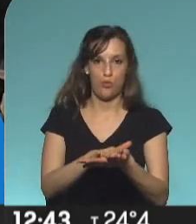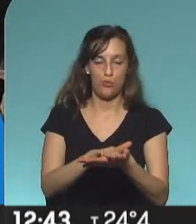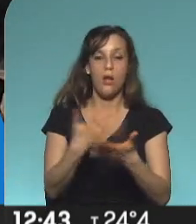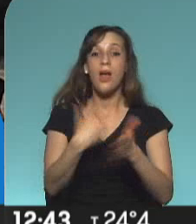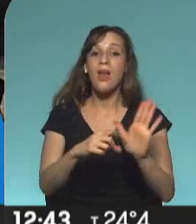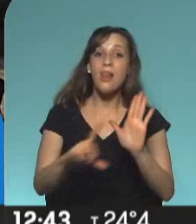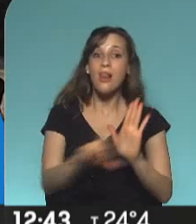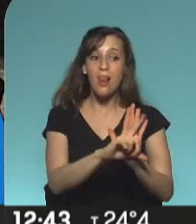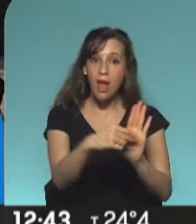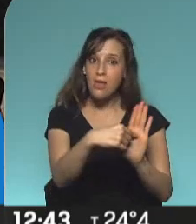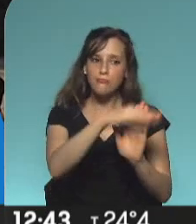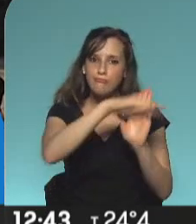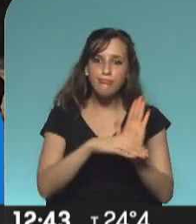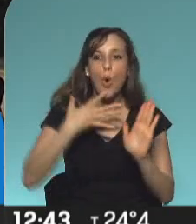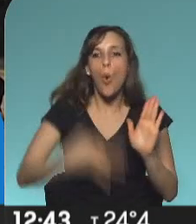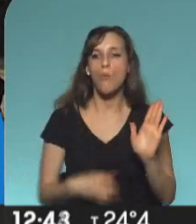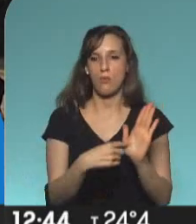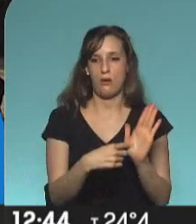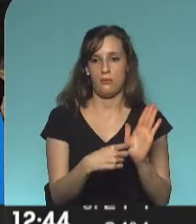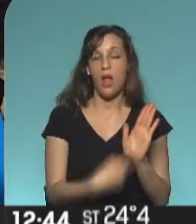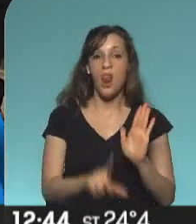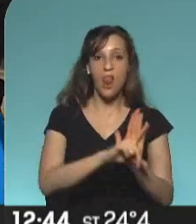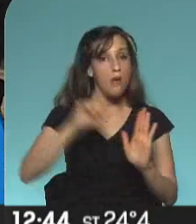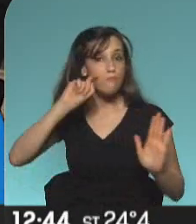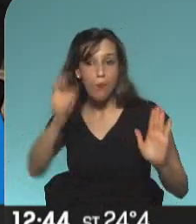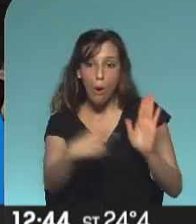ley, todo. Afuera de la ley, nada.